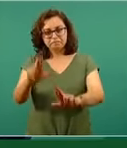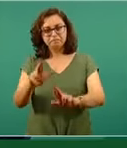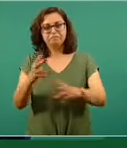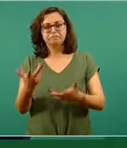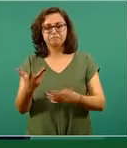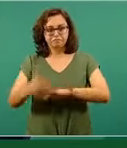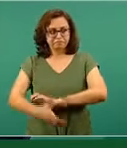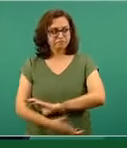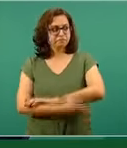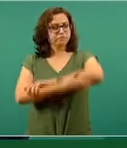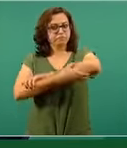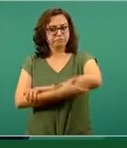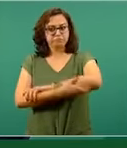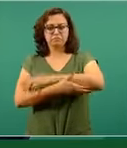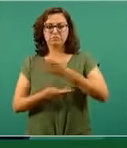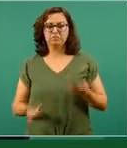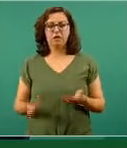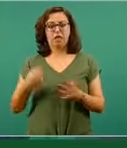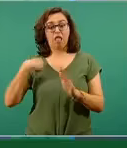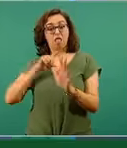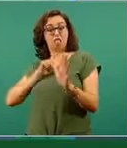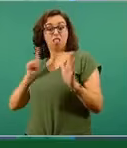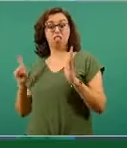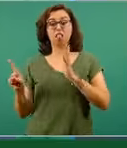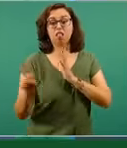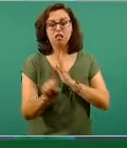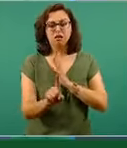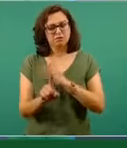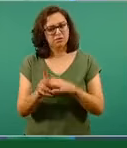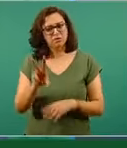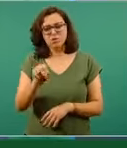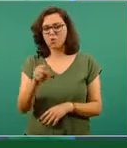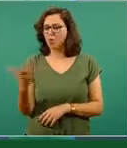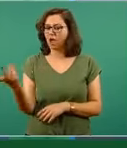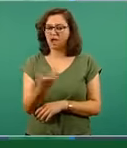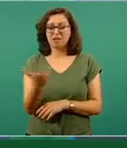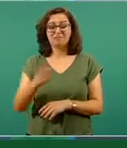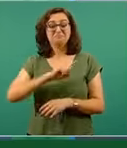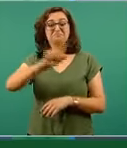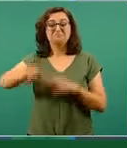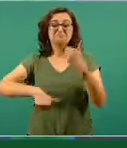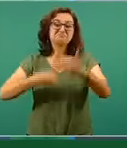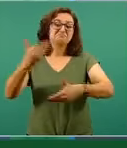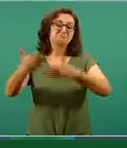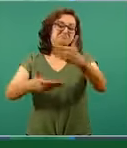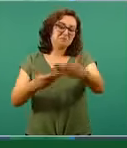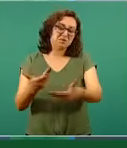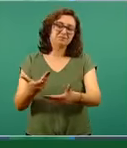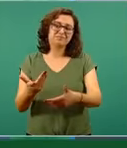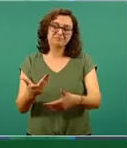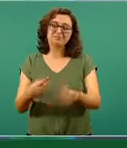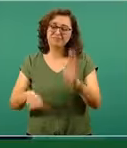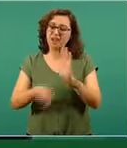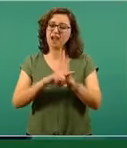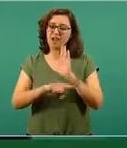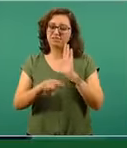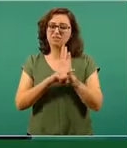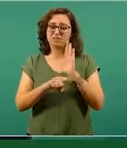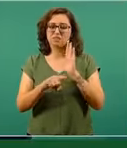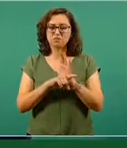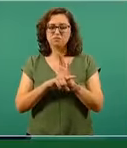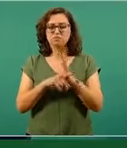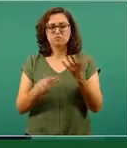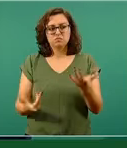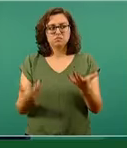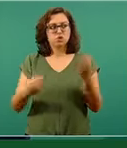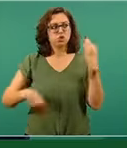de solidaridad. No intente saltarse la fila, las consecuencias después, tarde o temprano, pueden ser negativas. Respete